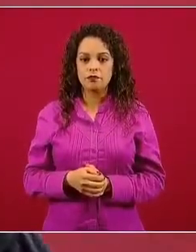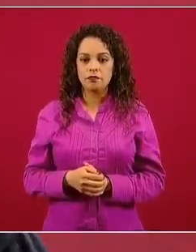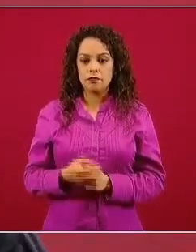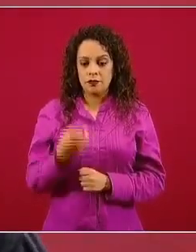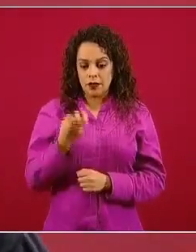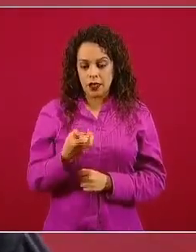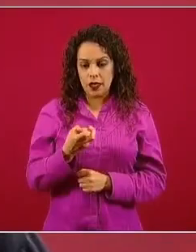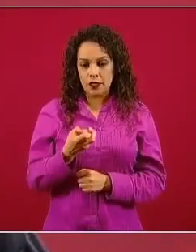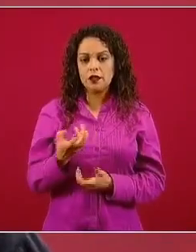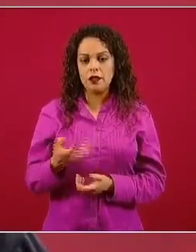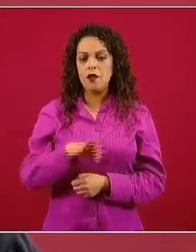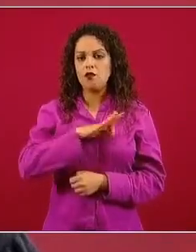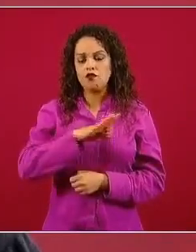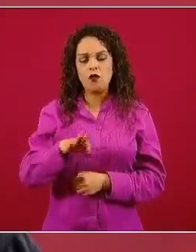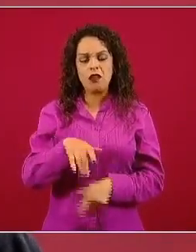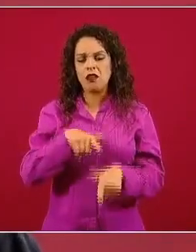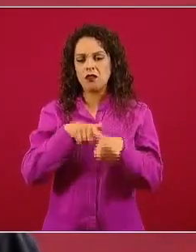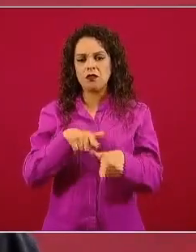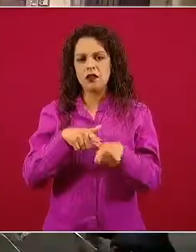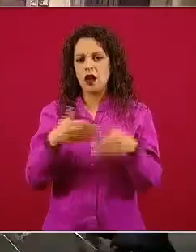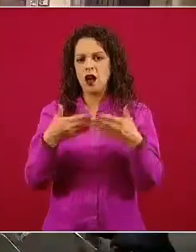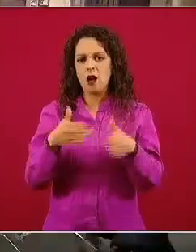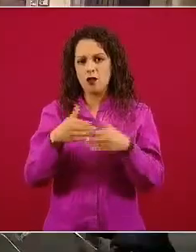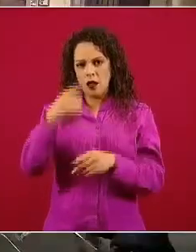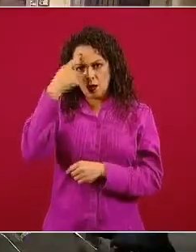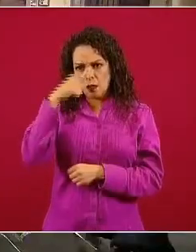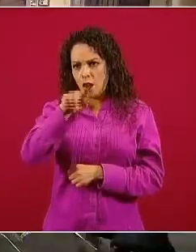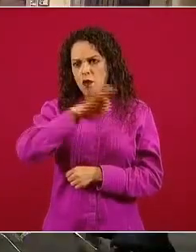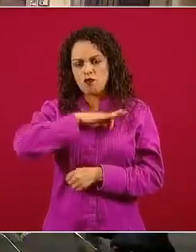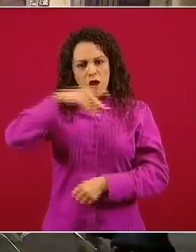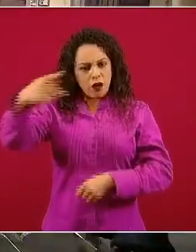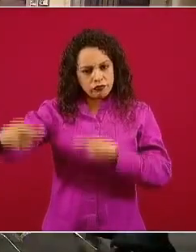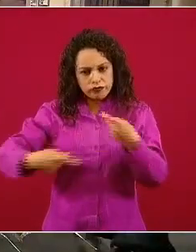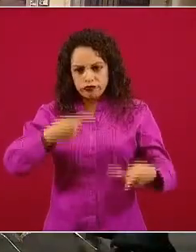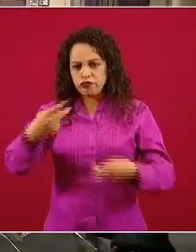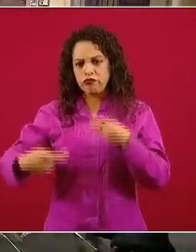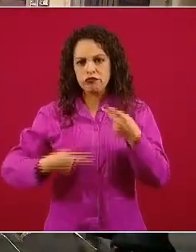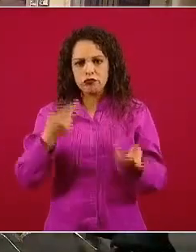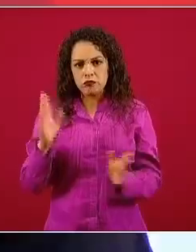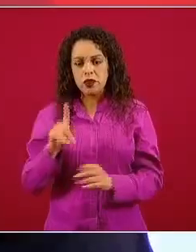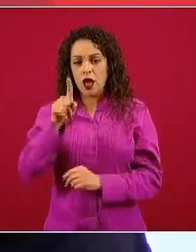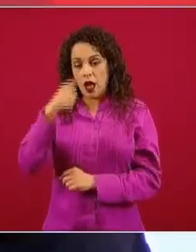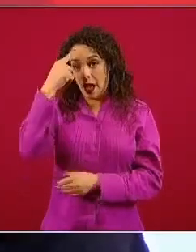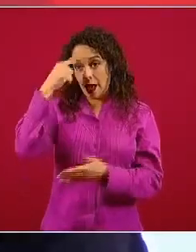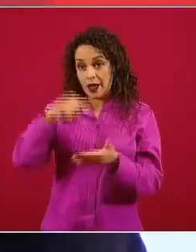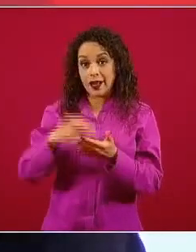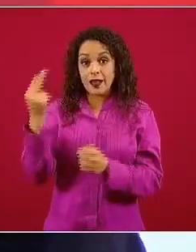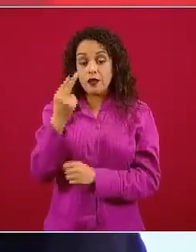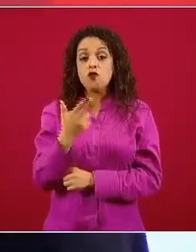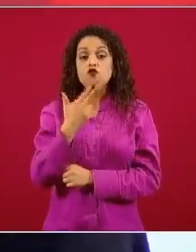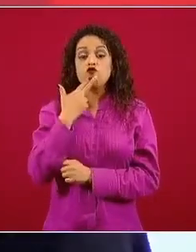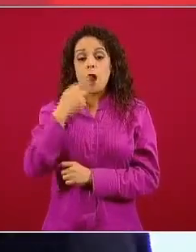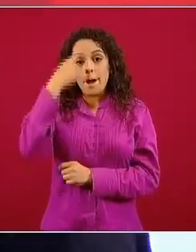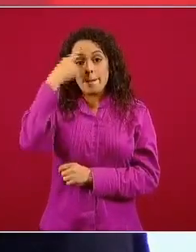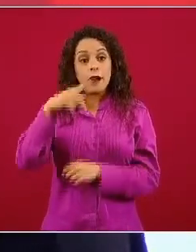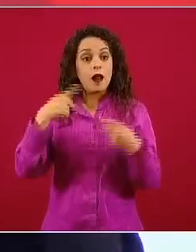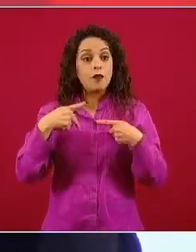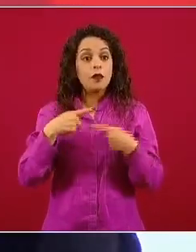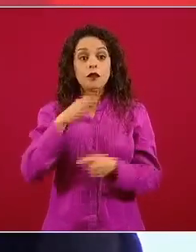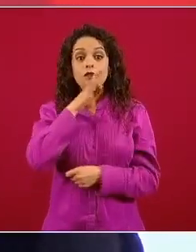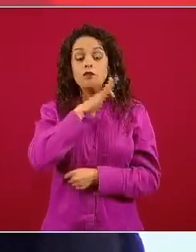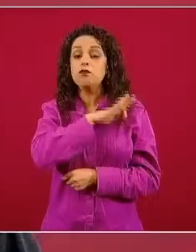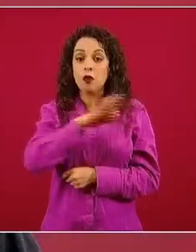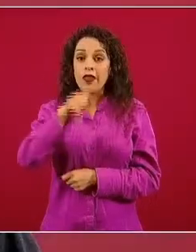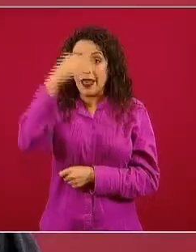ustedes van a poder realizar todas las preguntas que sean necesarias y que consideren de utilidad para la población. Eso no deja